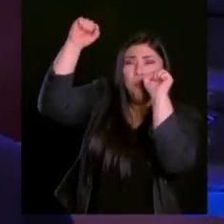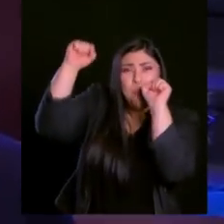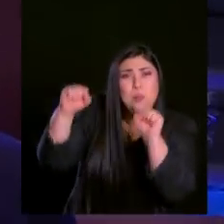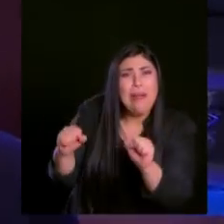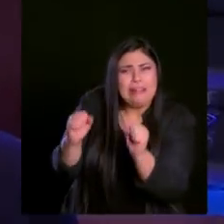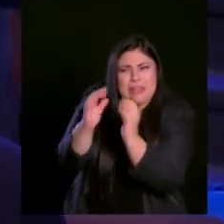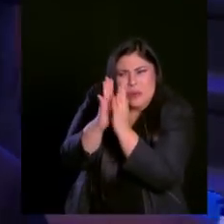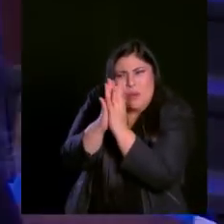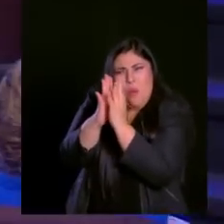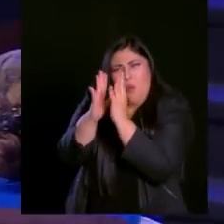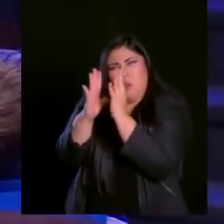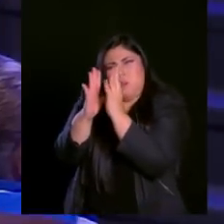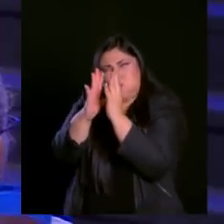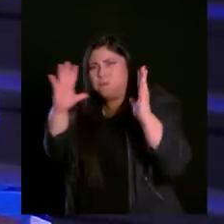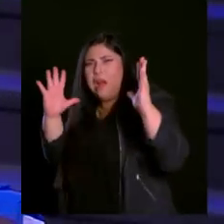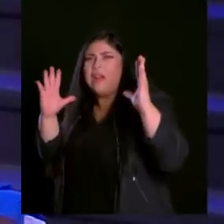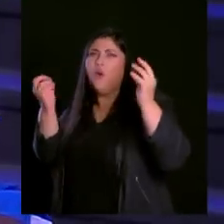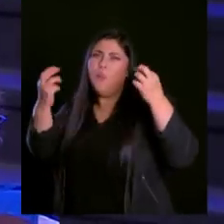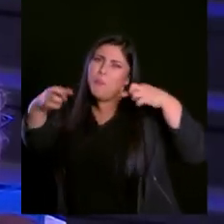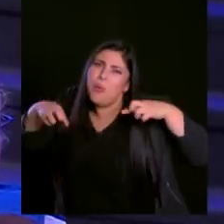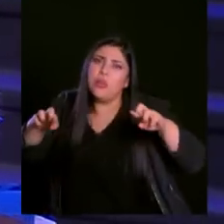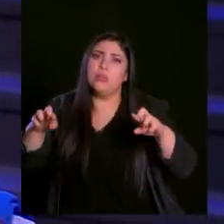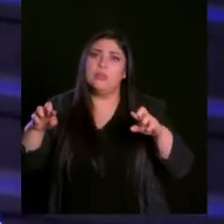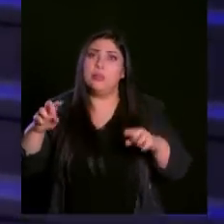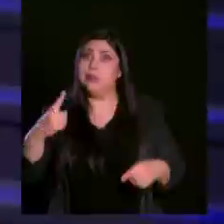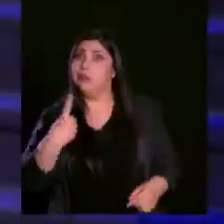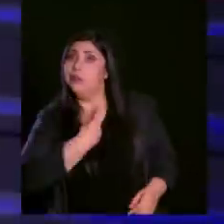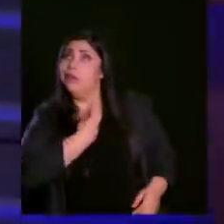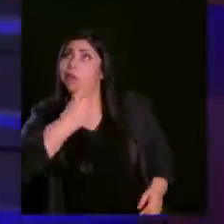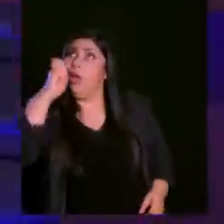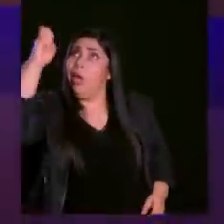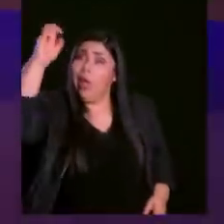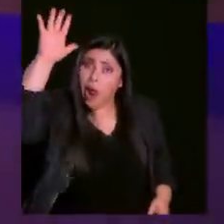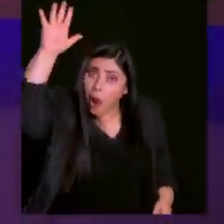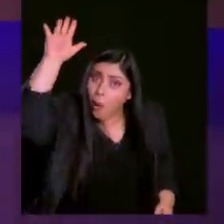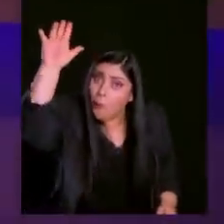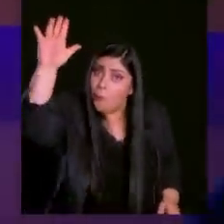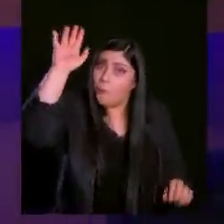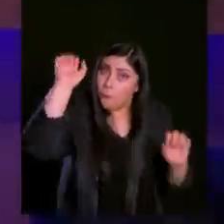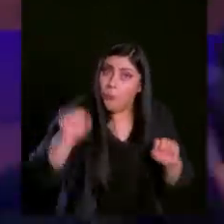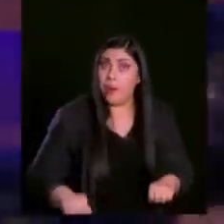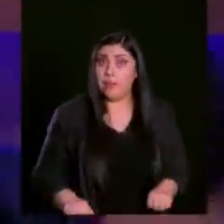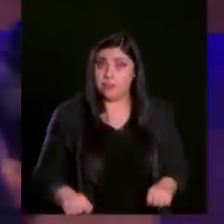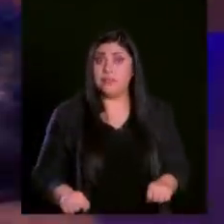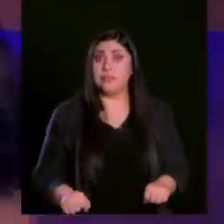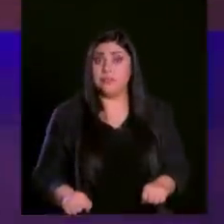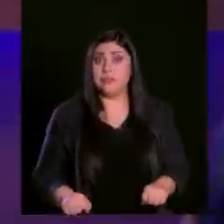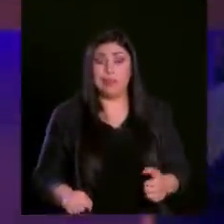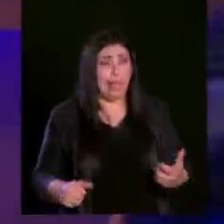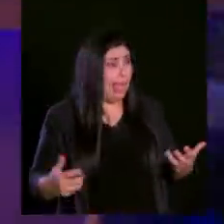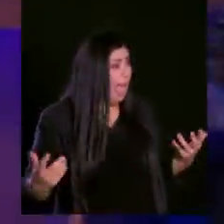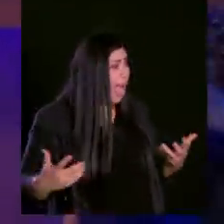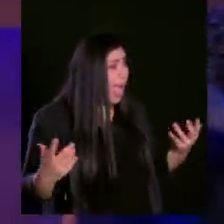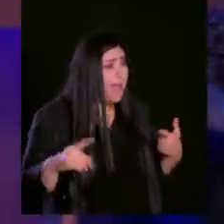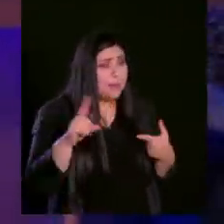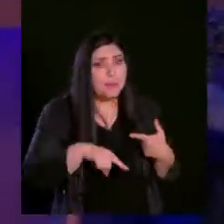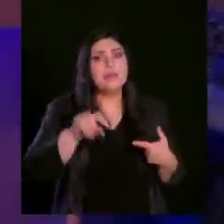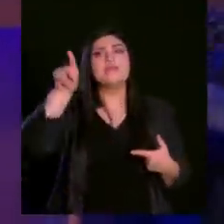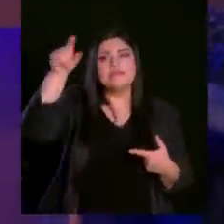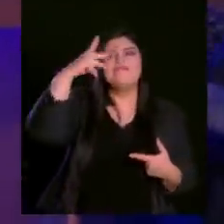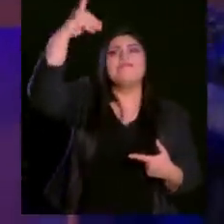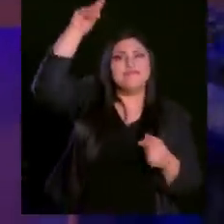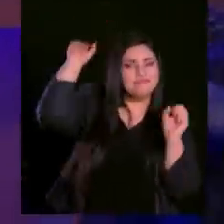podía abrir o se cierran donde nadie más puede abrir Dios tiene el poder de abrirte una puerta donde parecía imposible